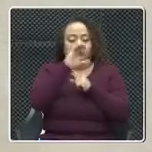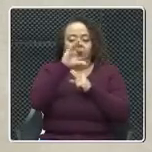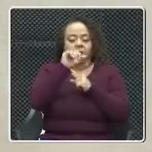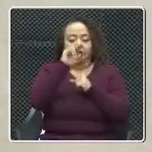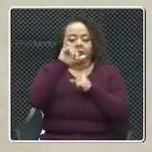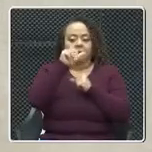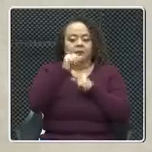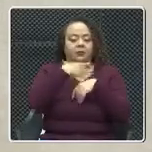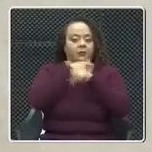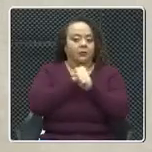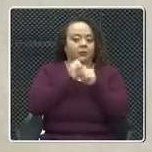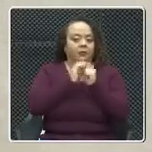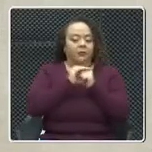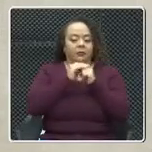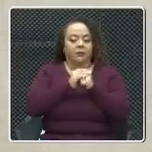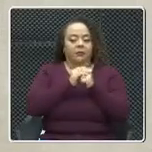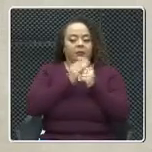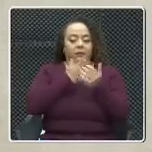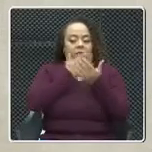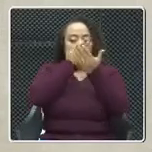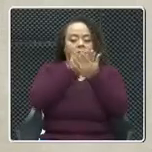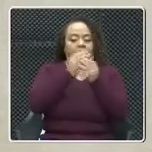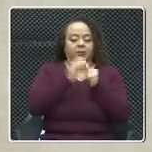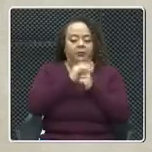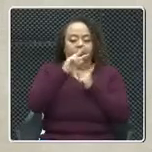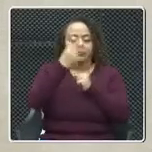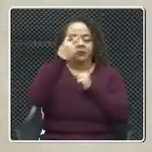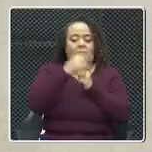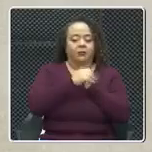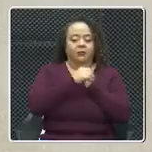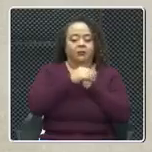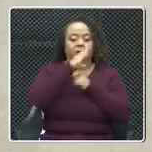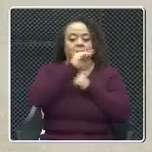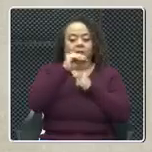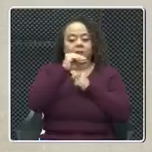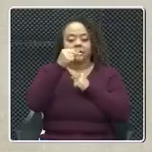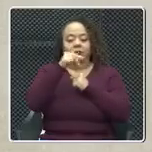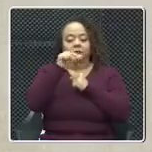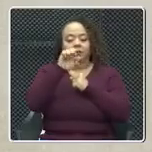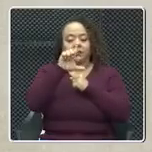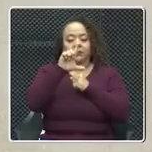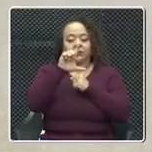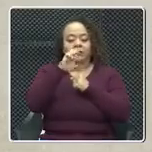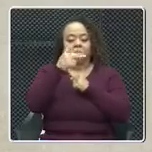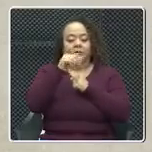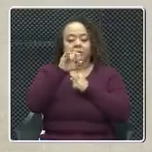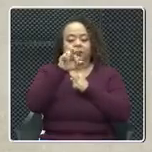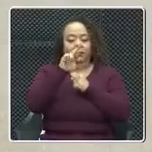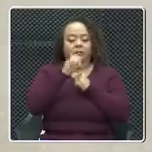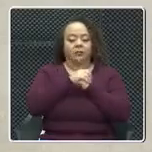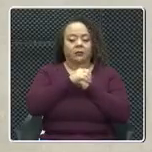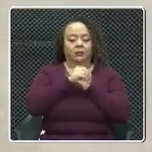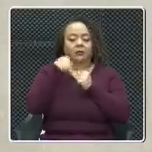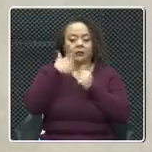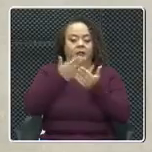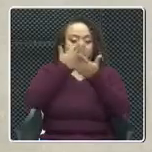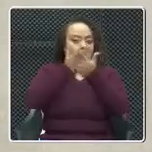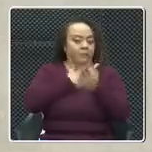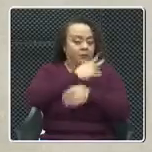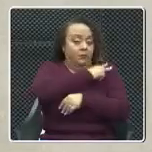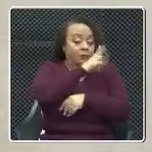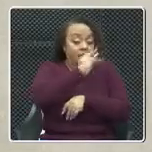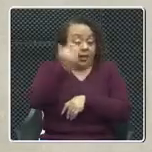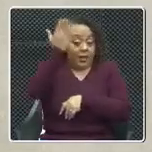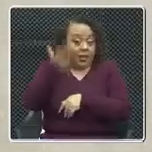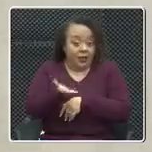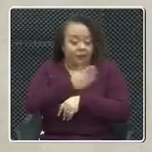hace una contrarreferencia al INS uh-huh. como una recomendación. Okay. Y esa referencia yo se la presento a mi patrono y mi